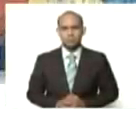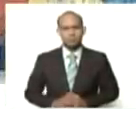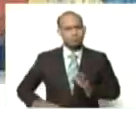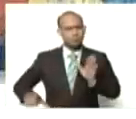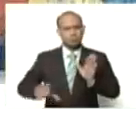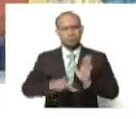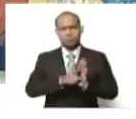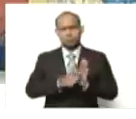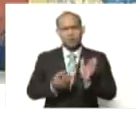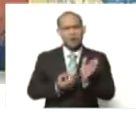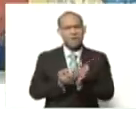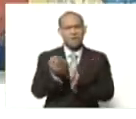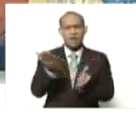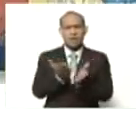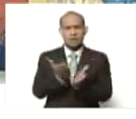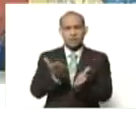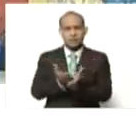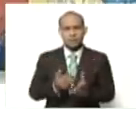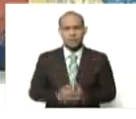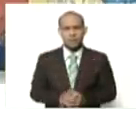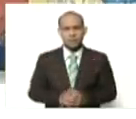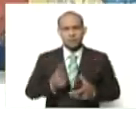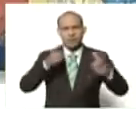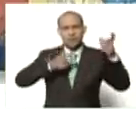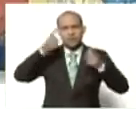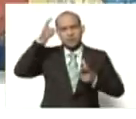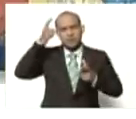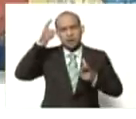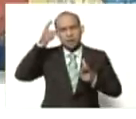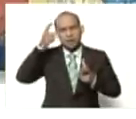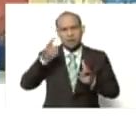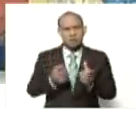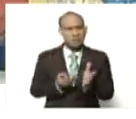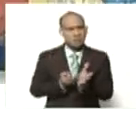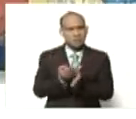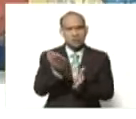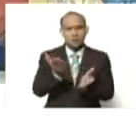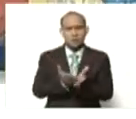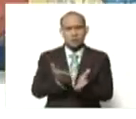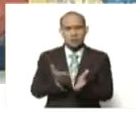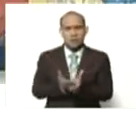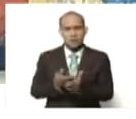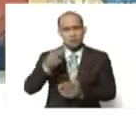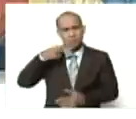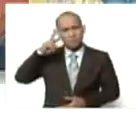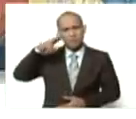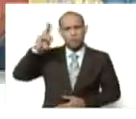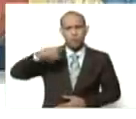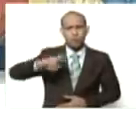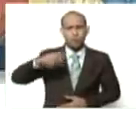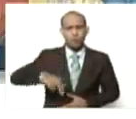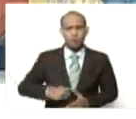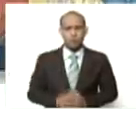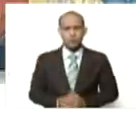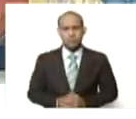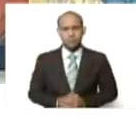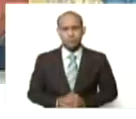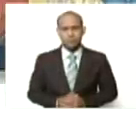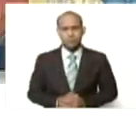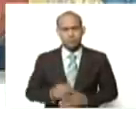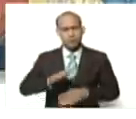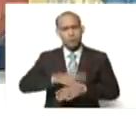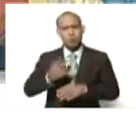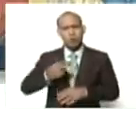Leales siempre, Chávez, leales siempre, traidores nunca, porque